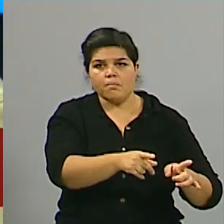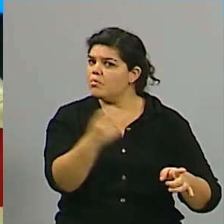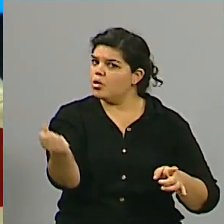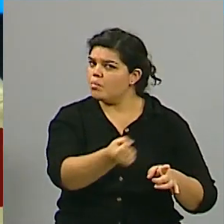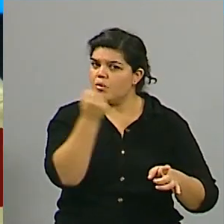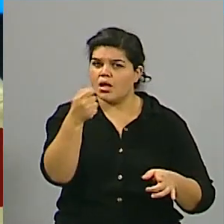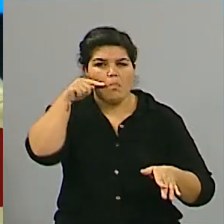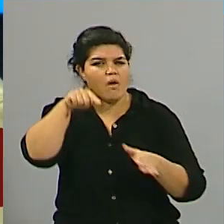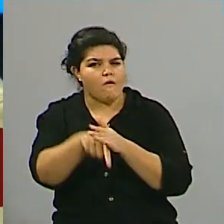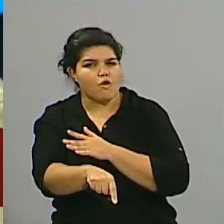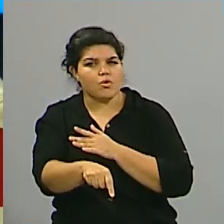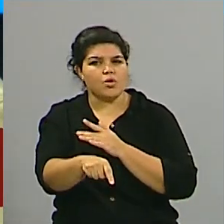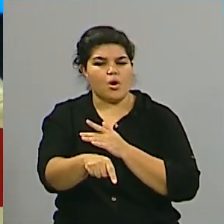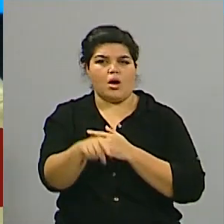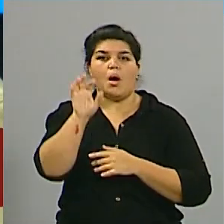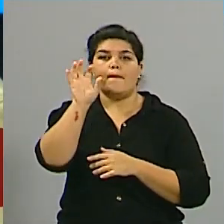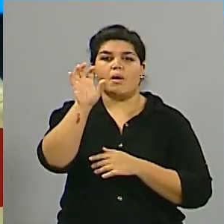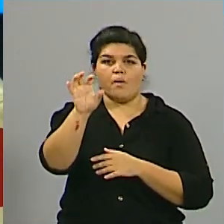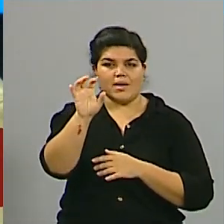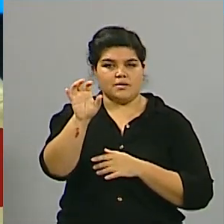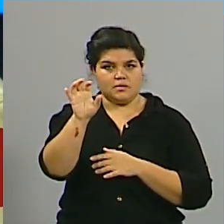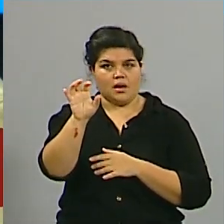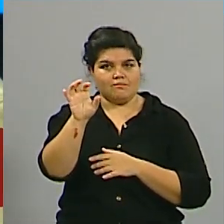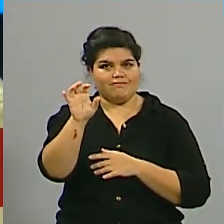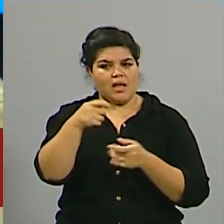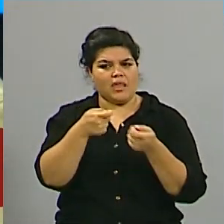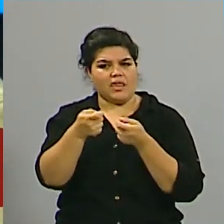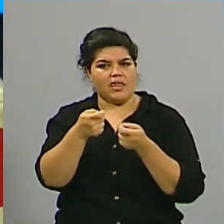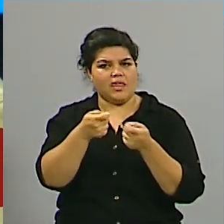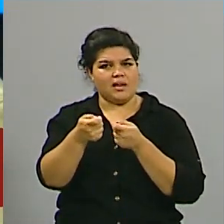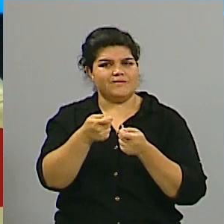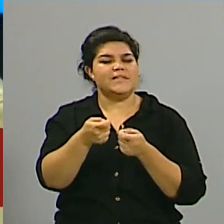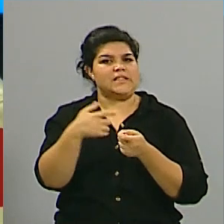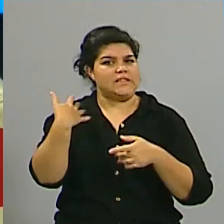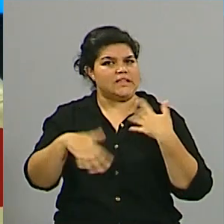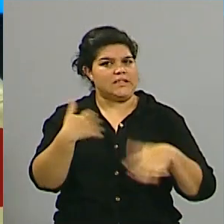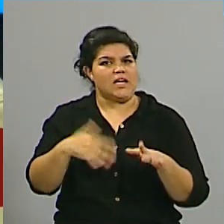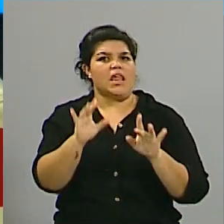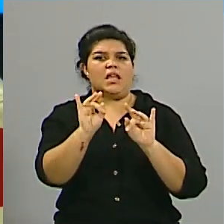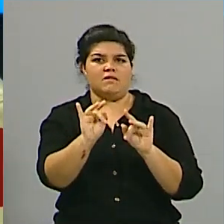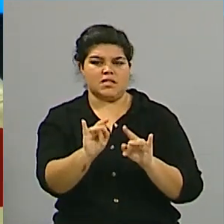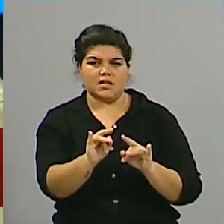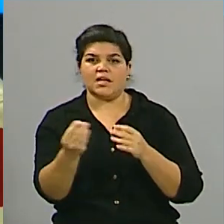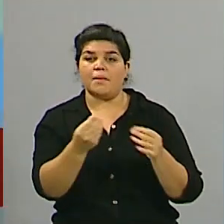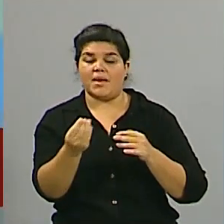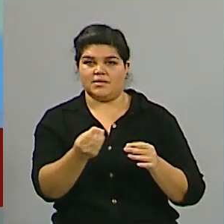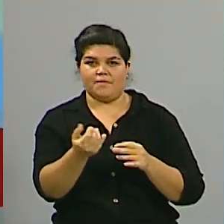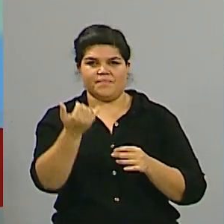de 8 años de la gestión oficial, digamos, hoy en día, que ha generado grandes